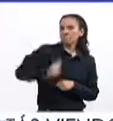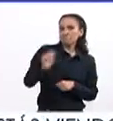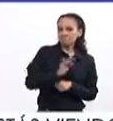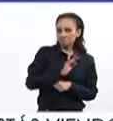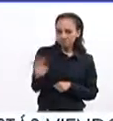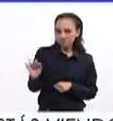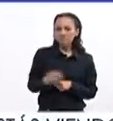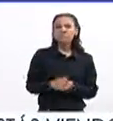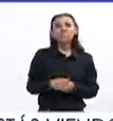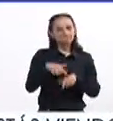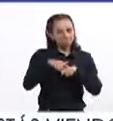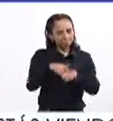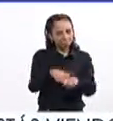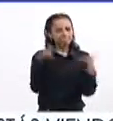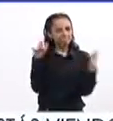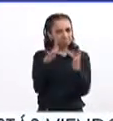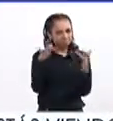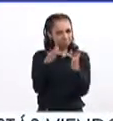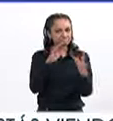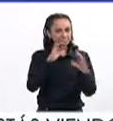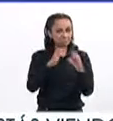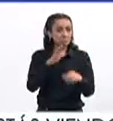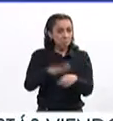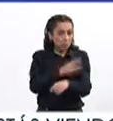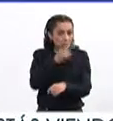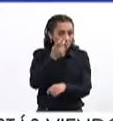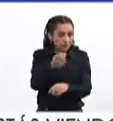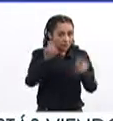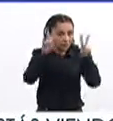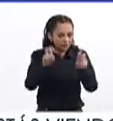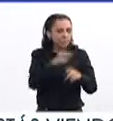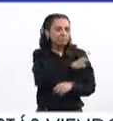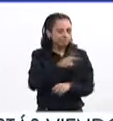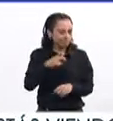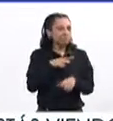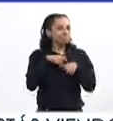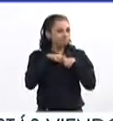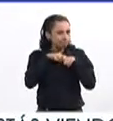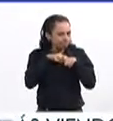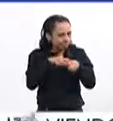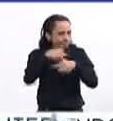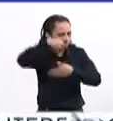pues estaremos en comunicación porque creo que es un tema que vale la pena seguir revisando. Gracias.